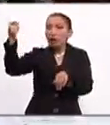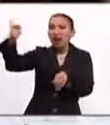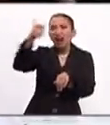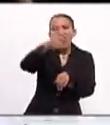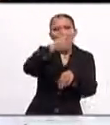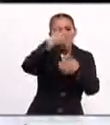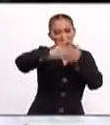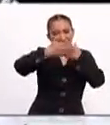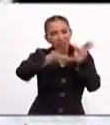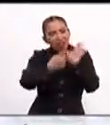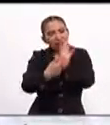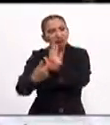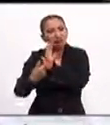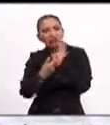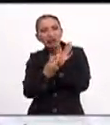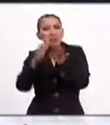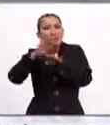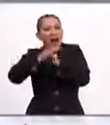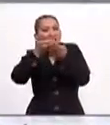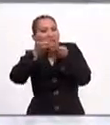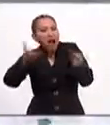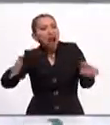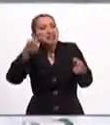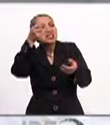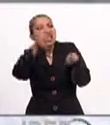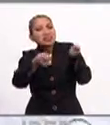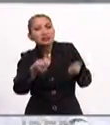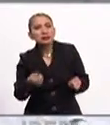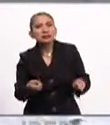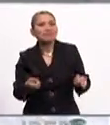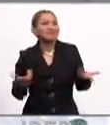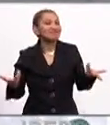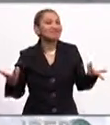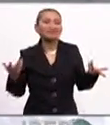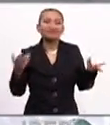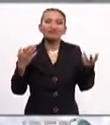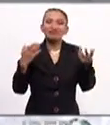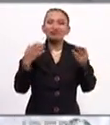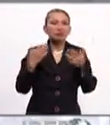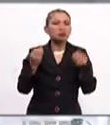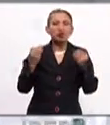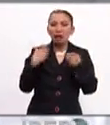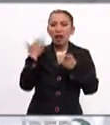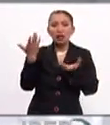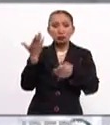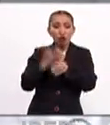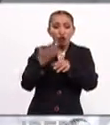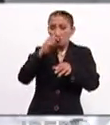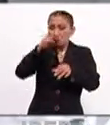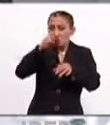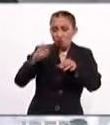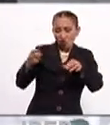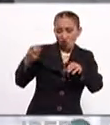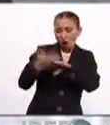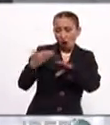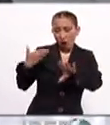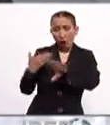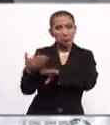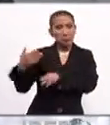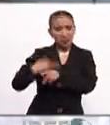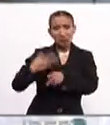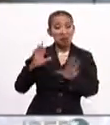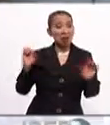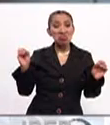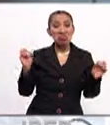los expedientes, ampliar la prescripción, en fin, multas muy severas.